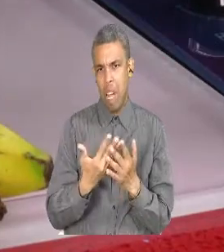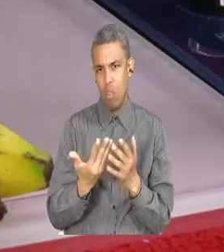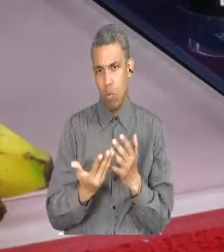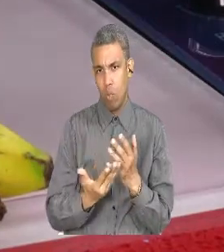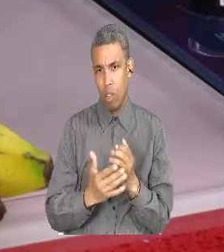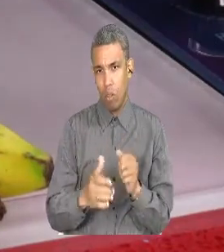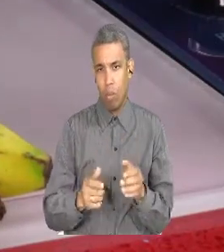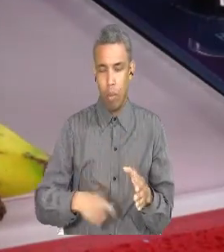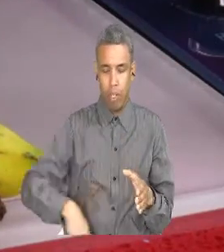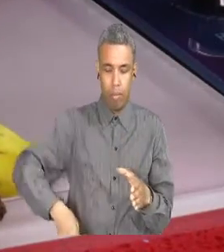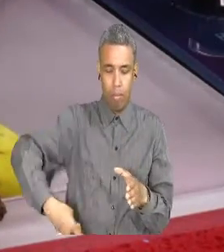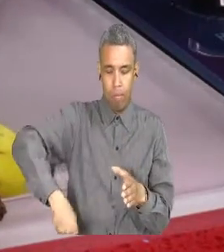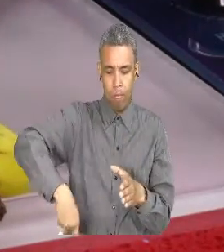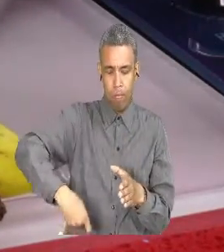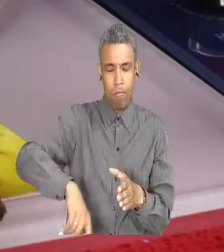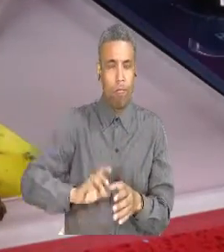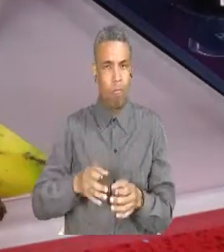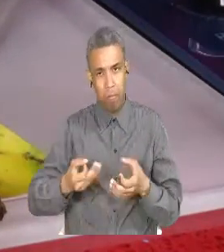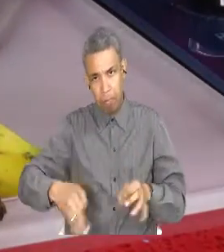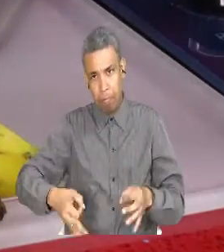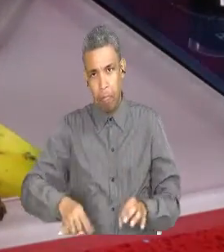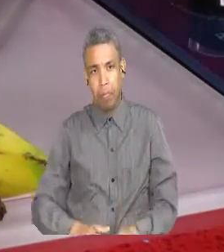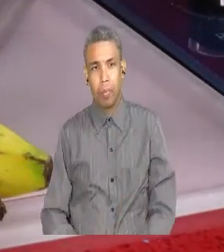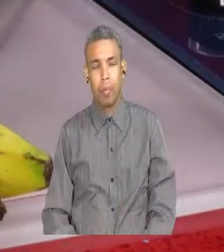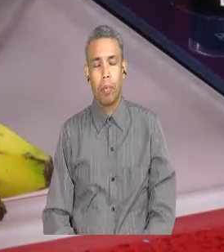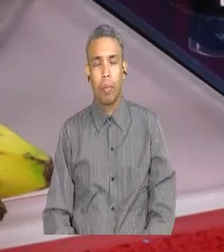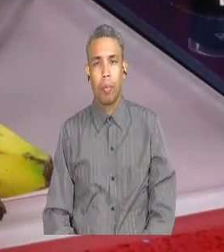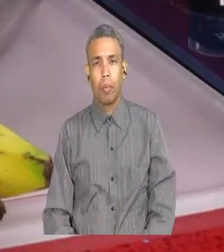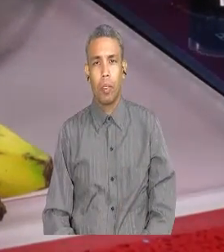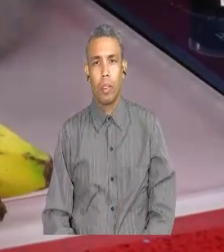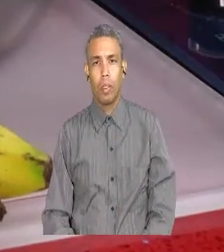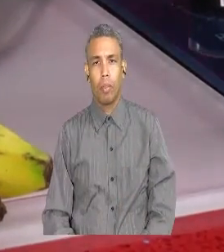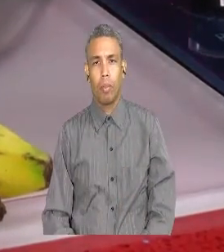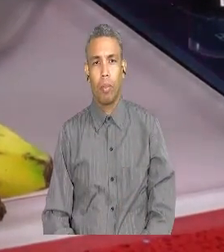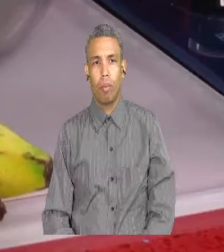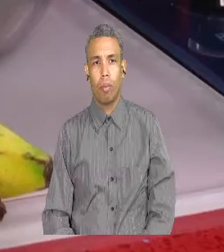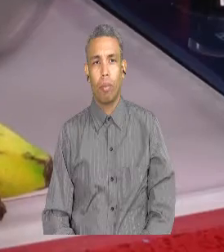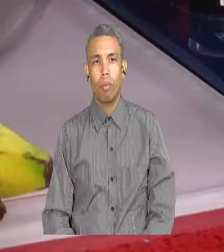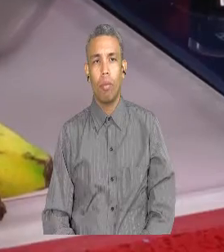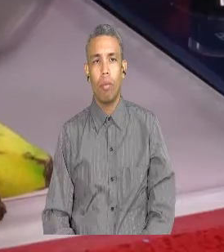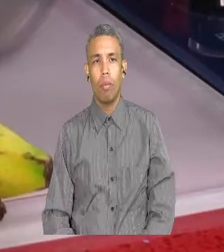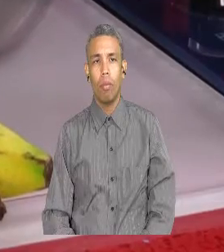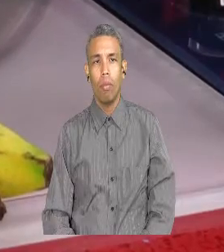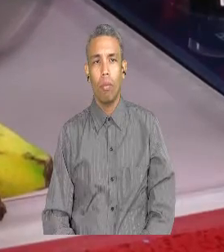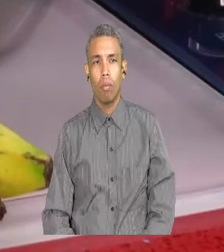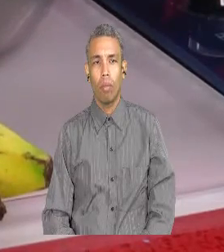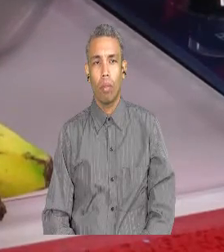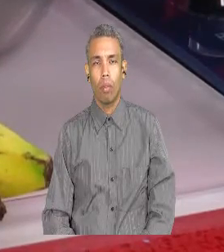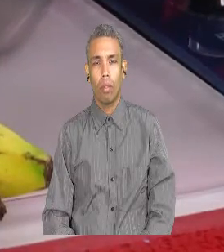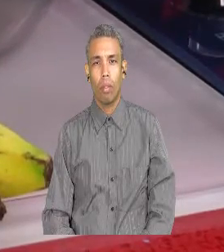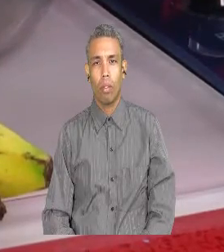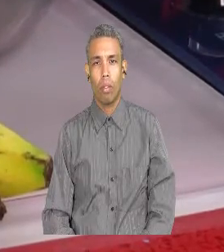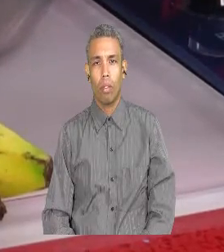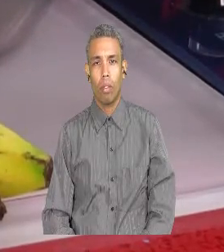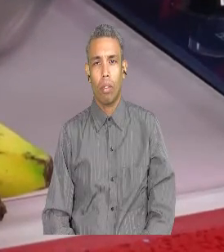Ajá. La idea es que quede consistente para cuando adicionemos el helado. El helado se puede utilizar